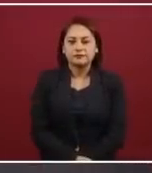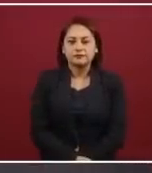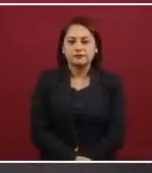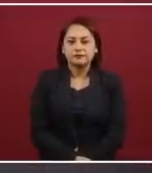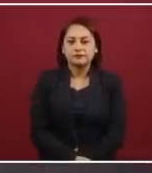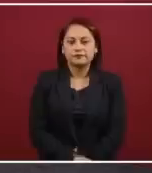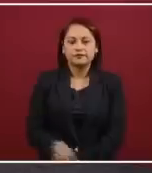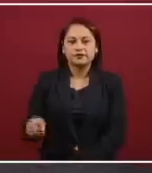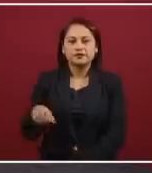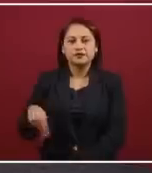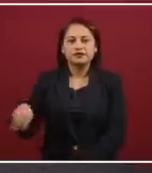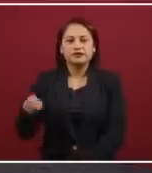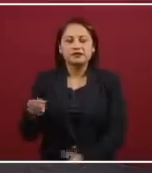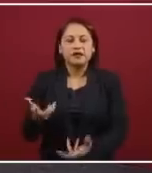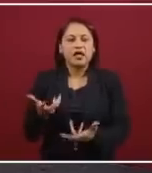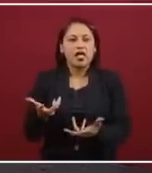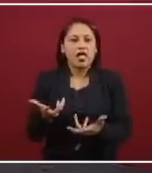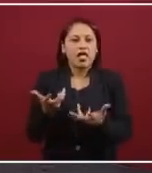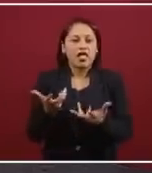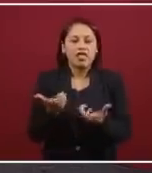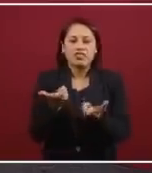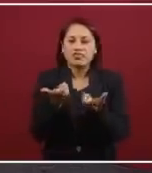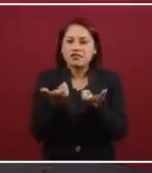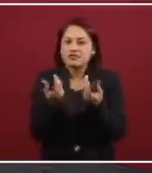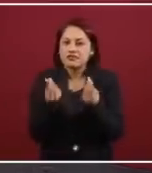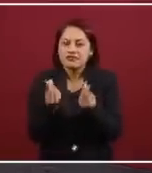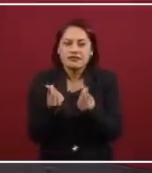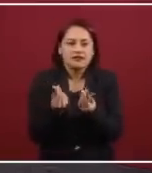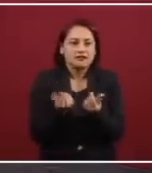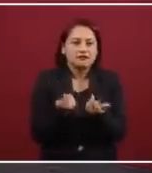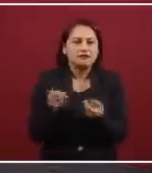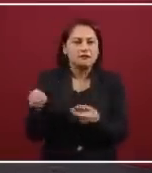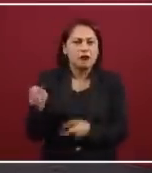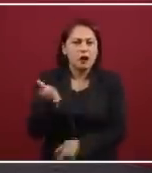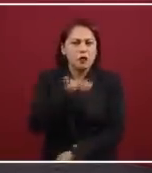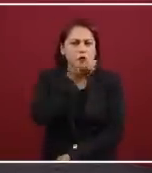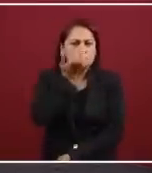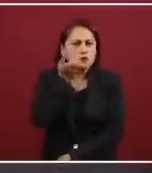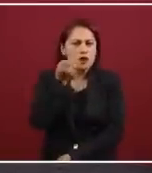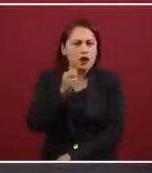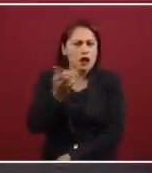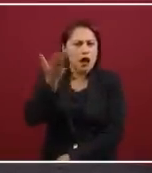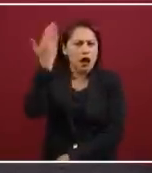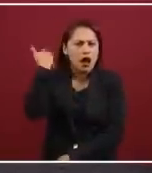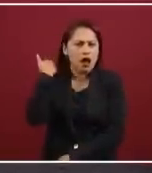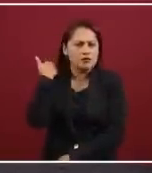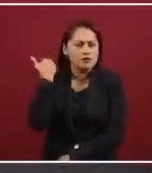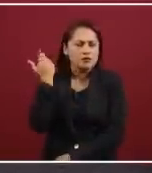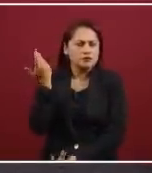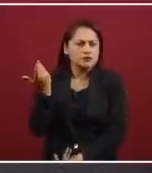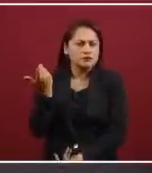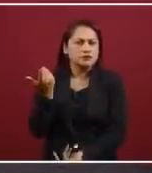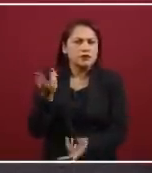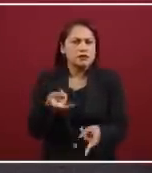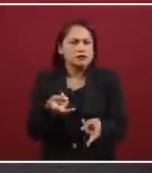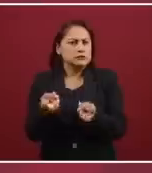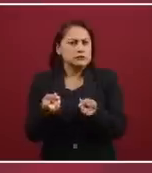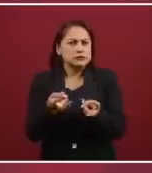El dinero. Estaban acostumbrados a robar.